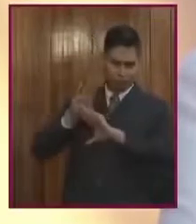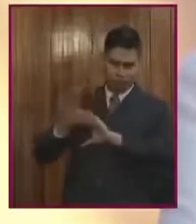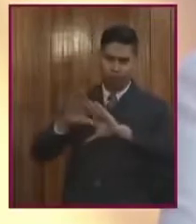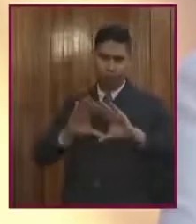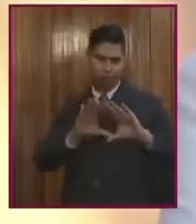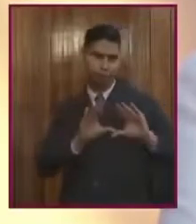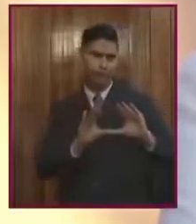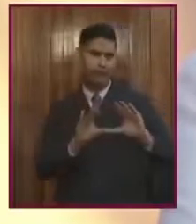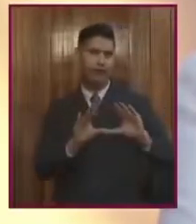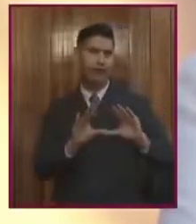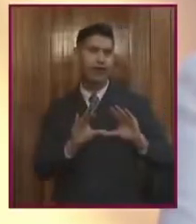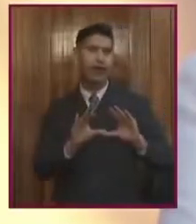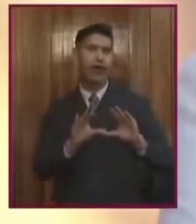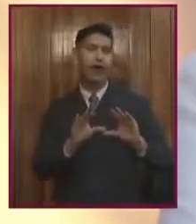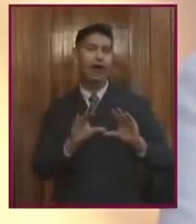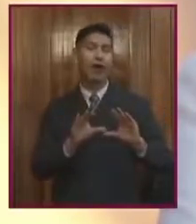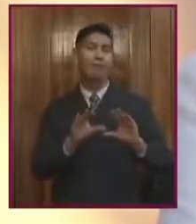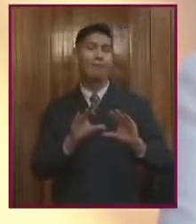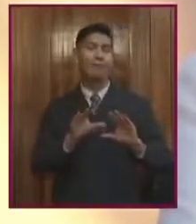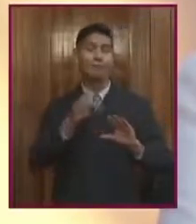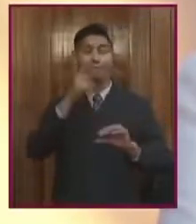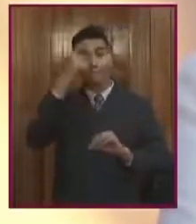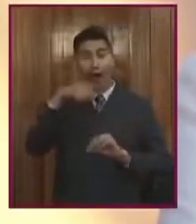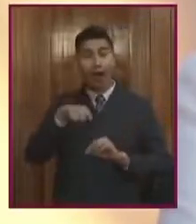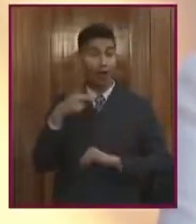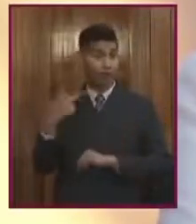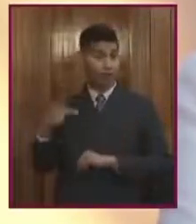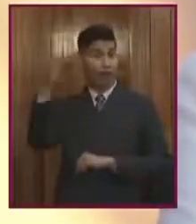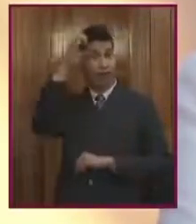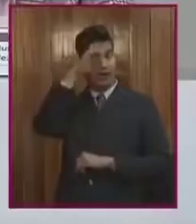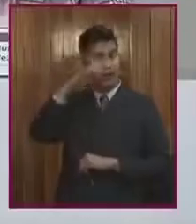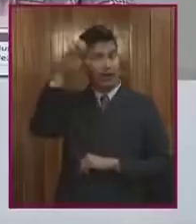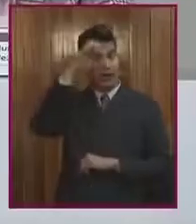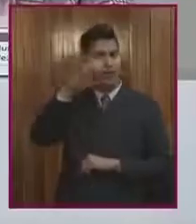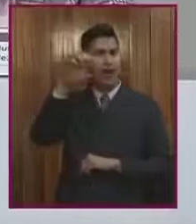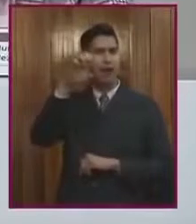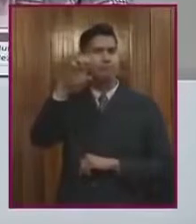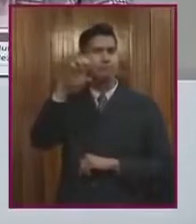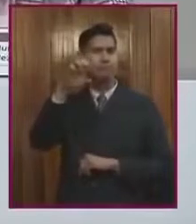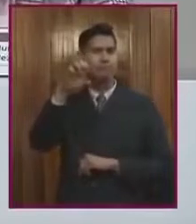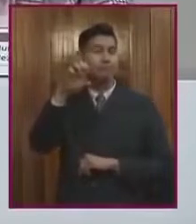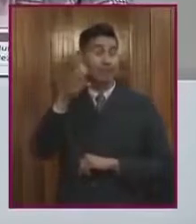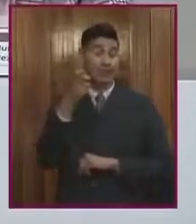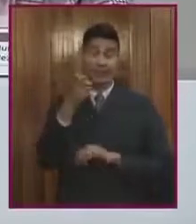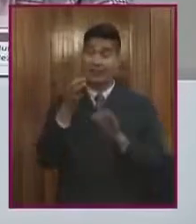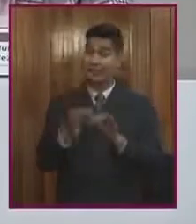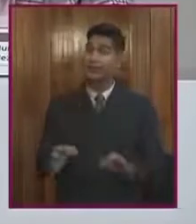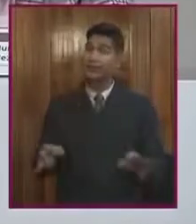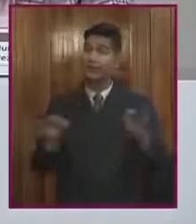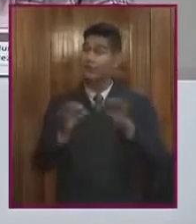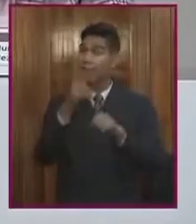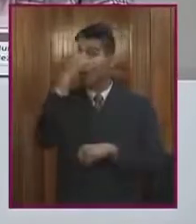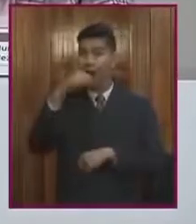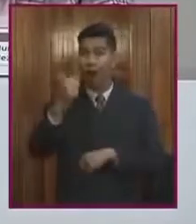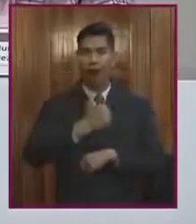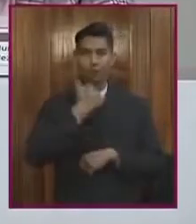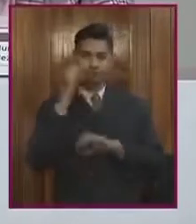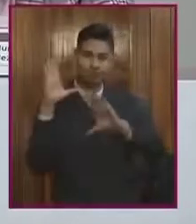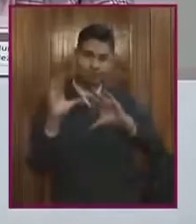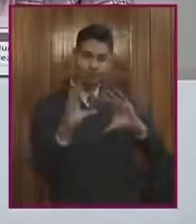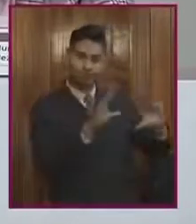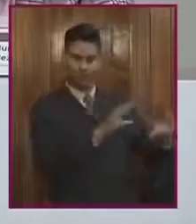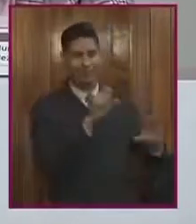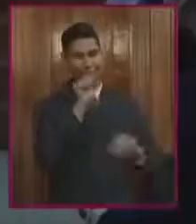indiscutible valoración de los saberes experienciales, aspectos fundamentales para el trabajo educativo en general.